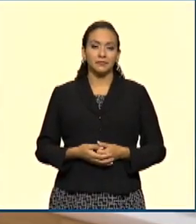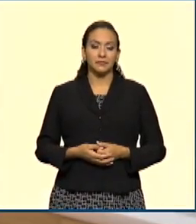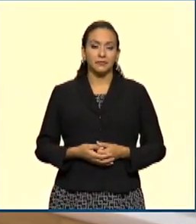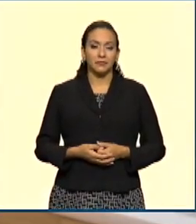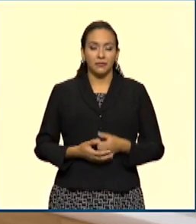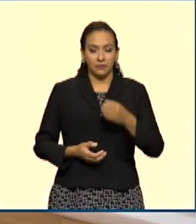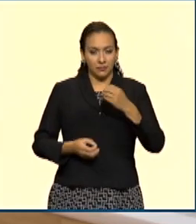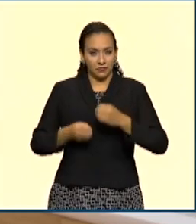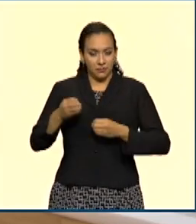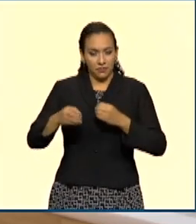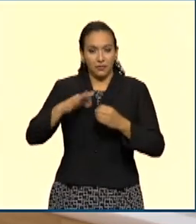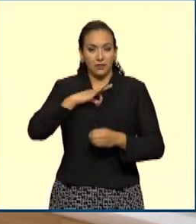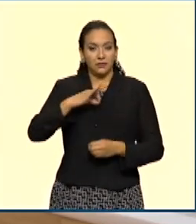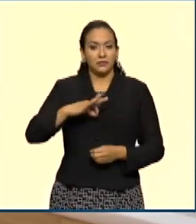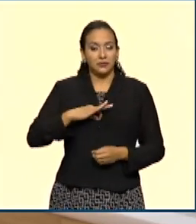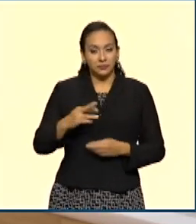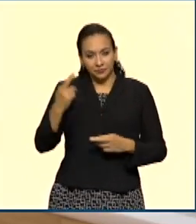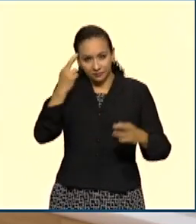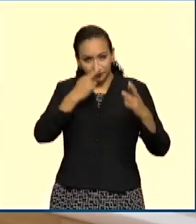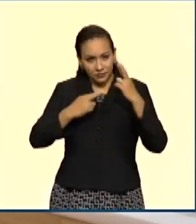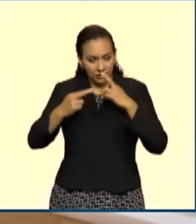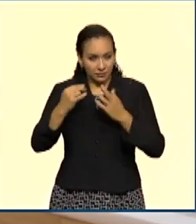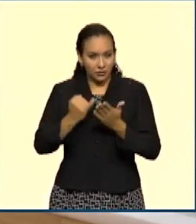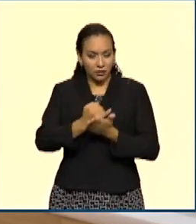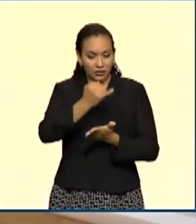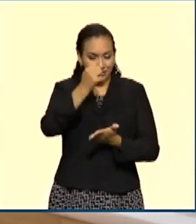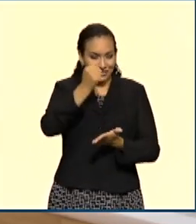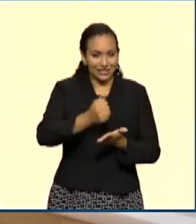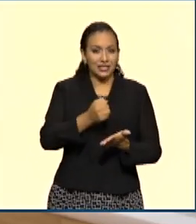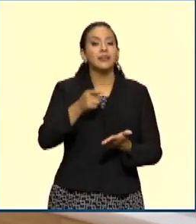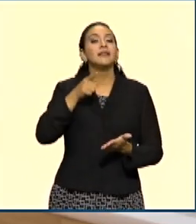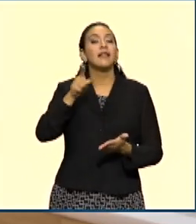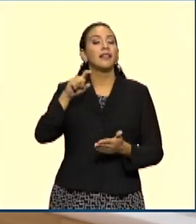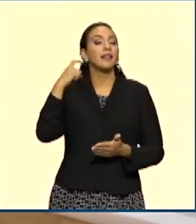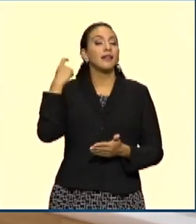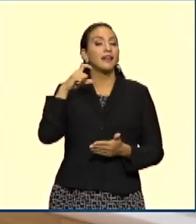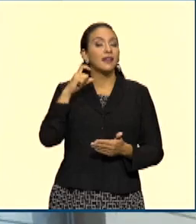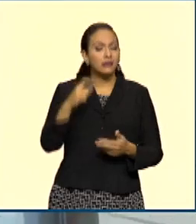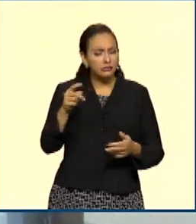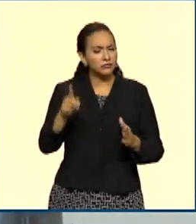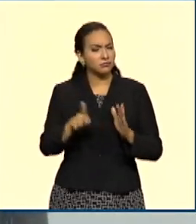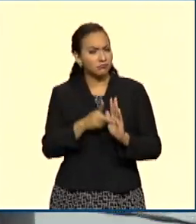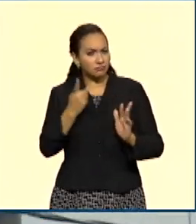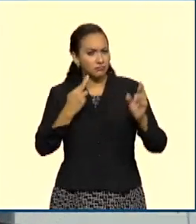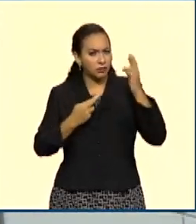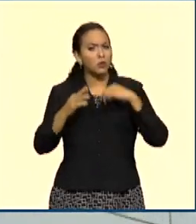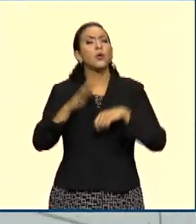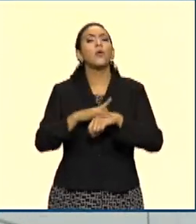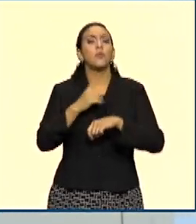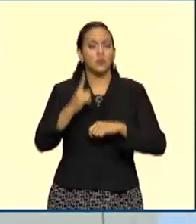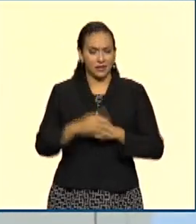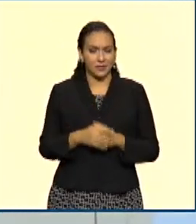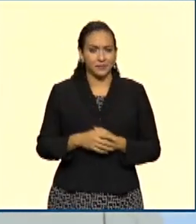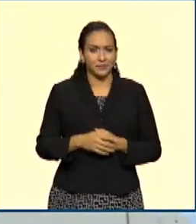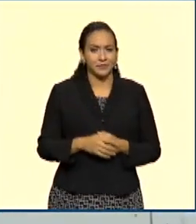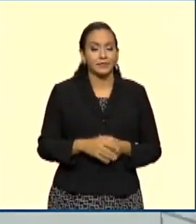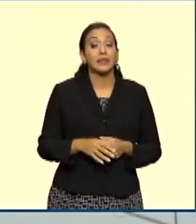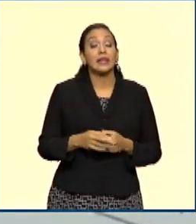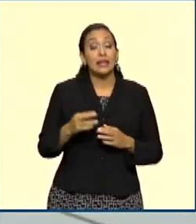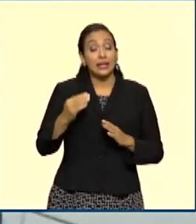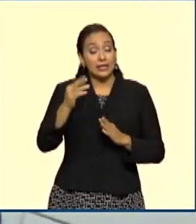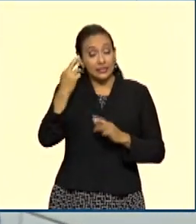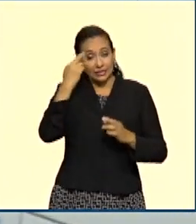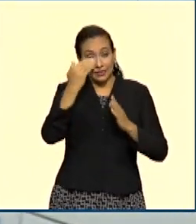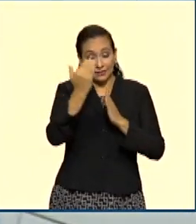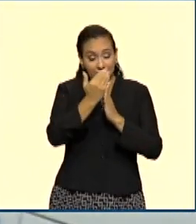La Sala Regional Toluca revocó la sentencia del Tribunal Electoral de Querétaro, con la que había desechado las impugnaciones en contra de los lineamientos